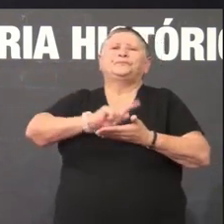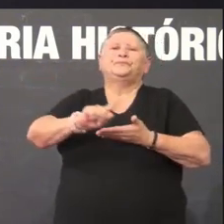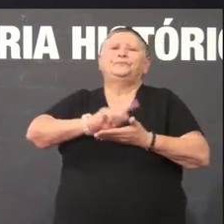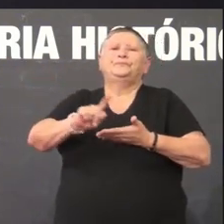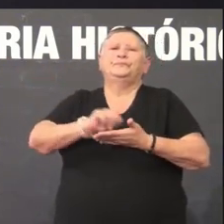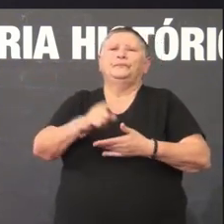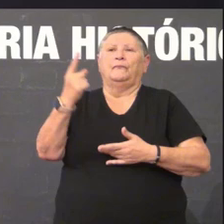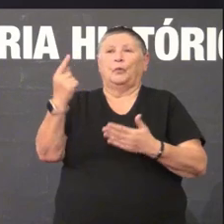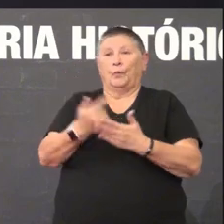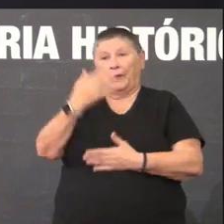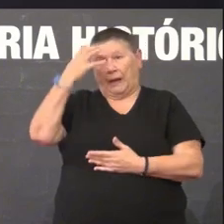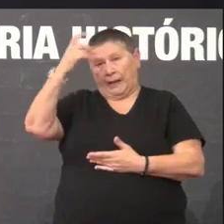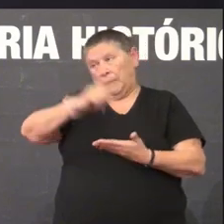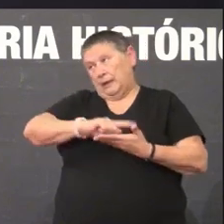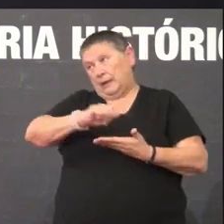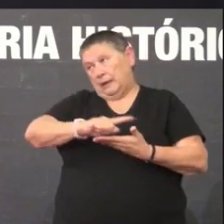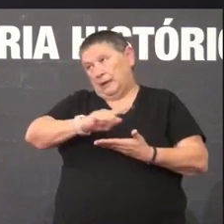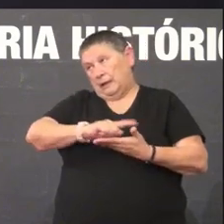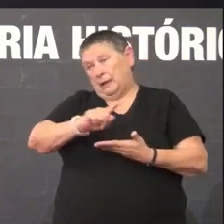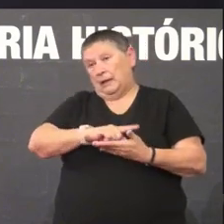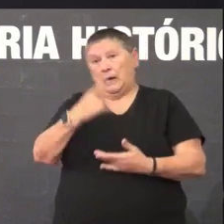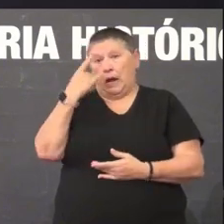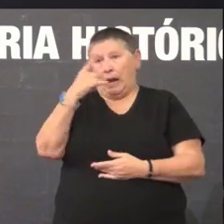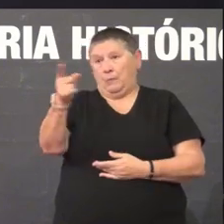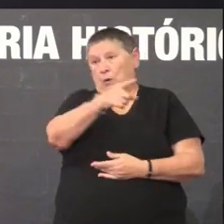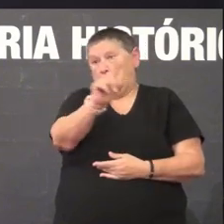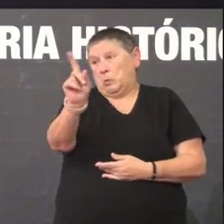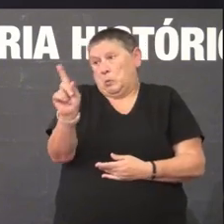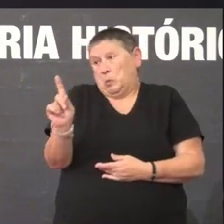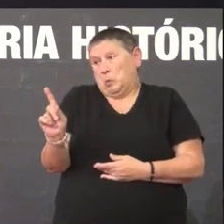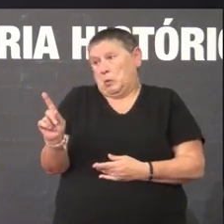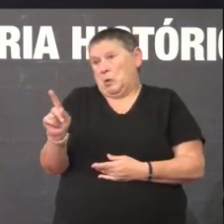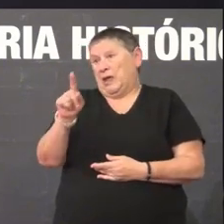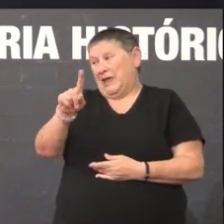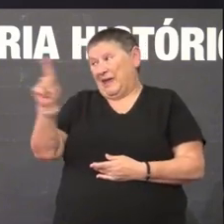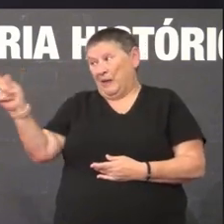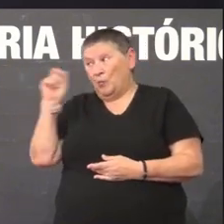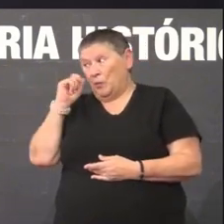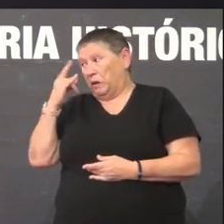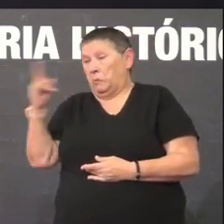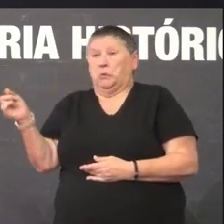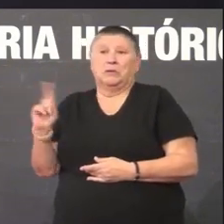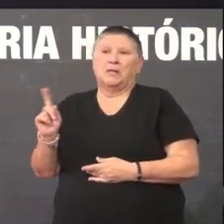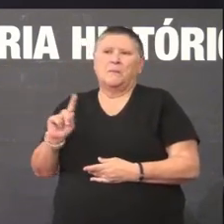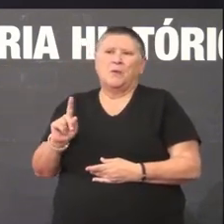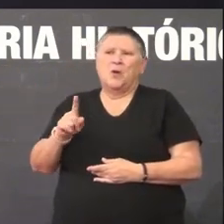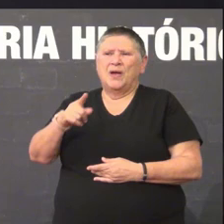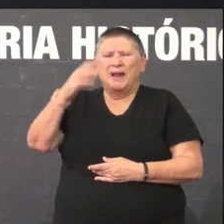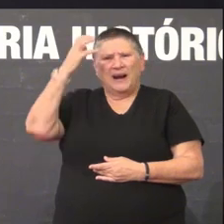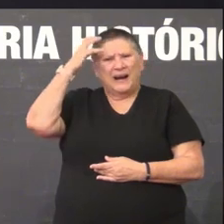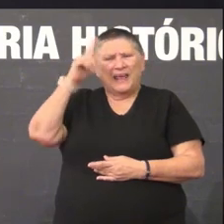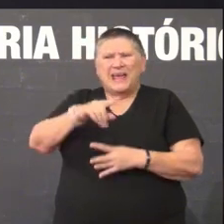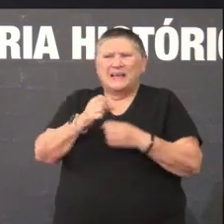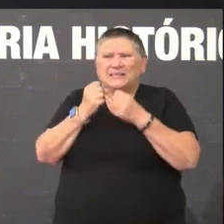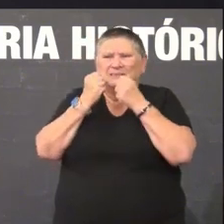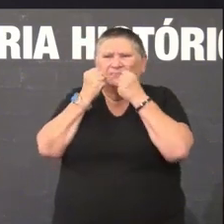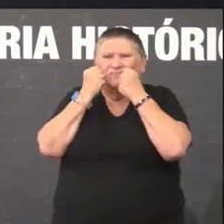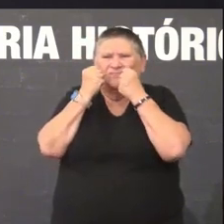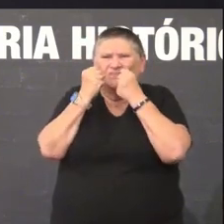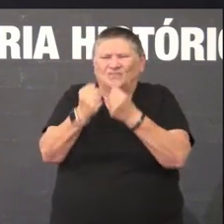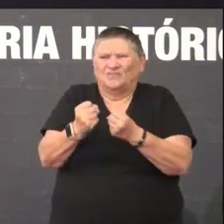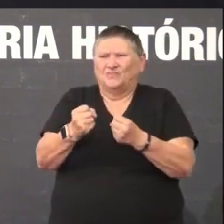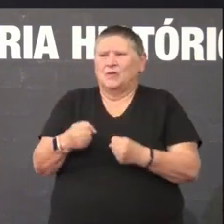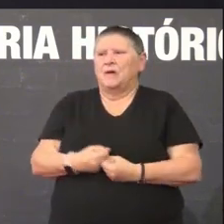mandaba al día el rey? Y no estaba enamorado de ellos, eso os lo garantizo. ¿Por qué? Porque el rey es muy intenso, y el